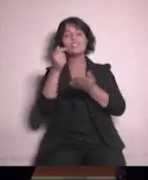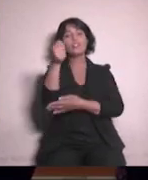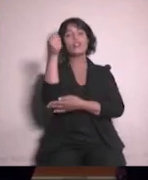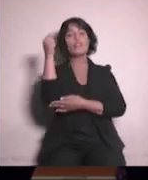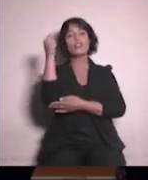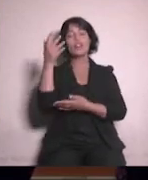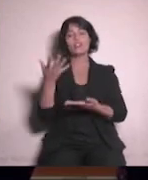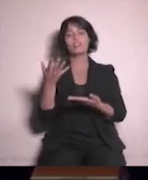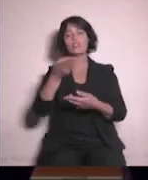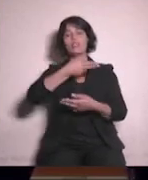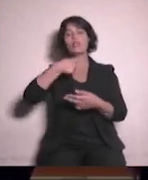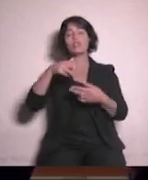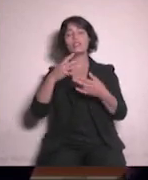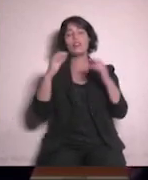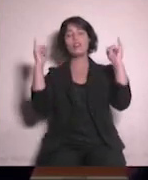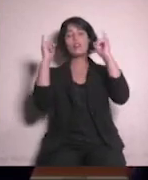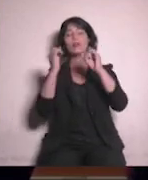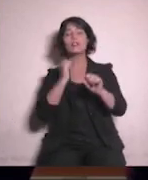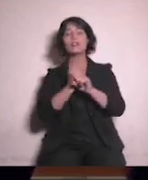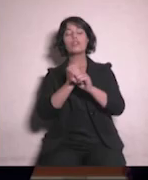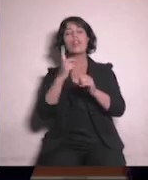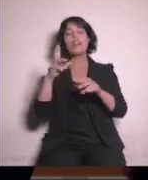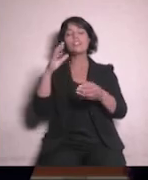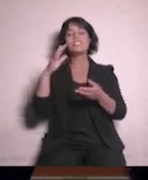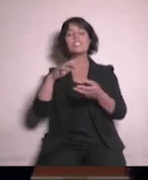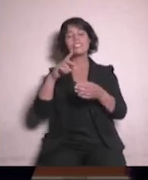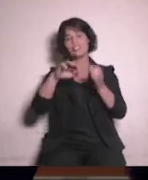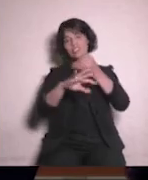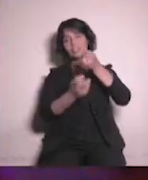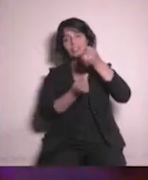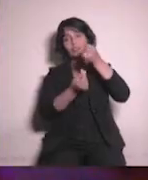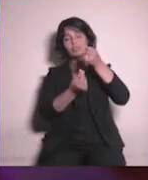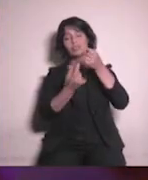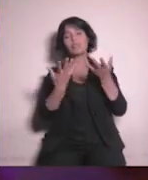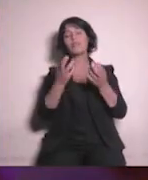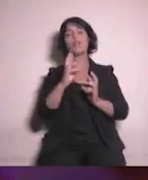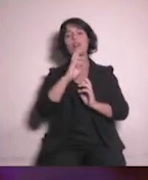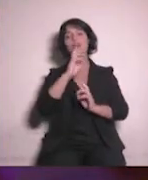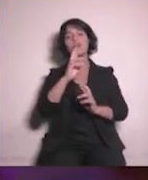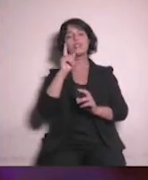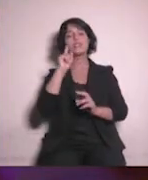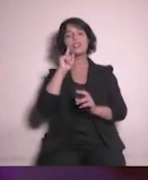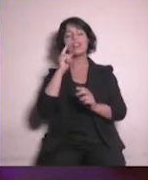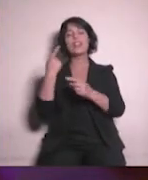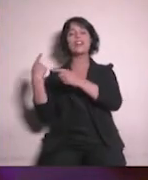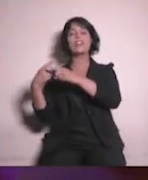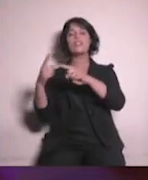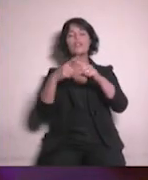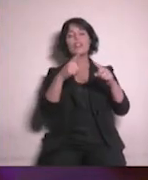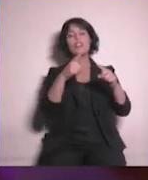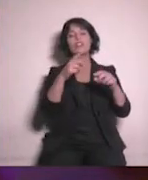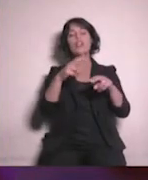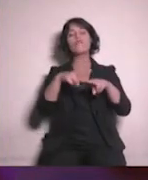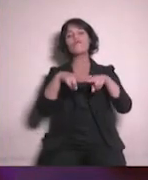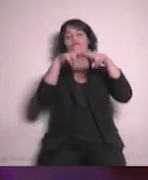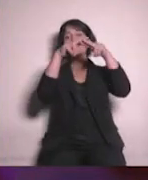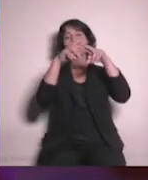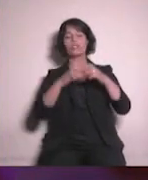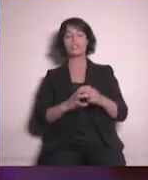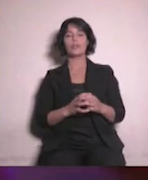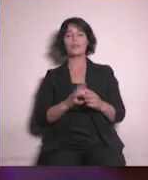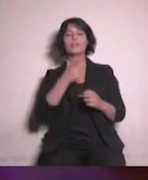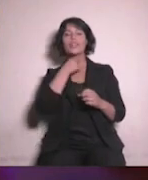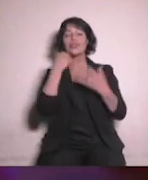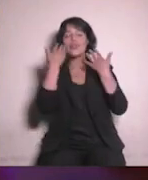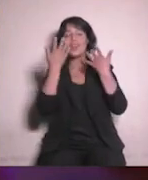cobranzas, nuestra estrategia de inversiones, así como los resultados obtenidos en la rentabilidad de los diferentes fondos.